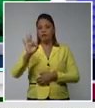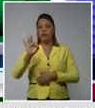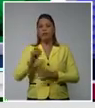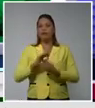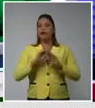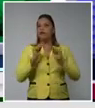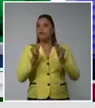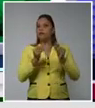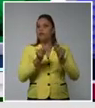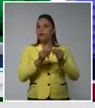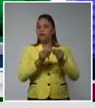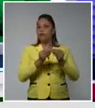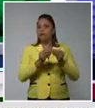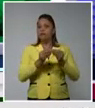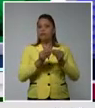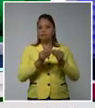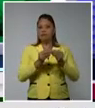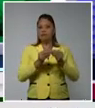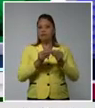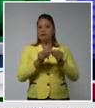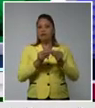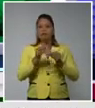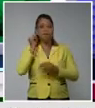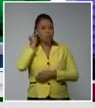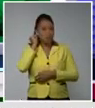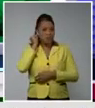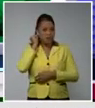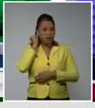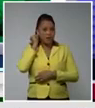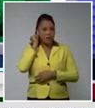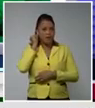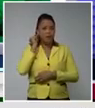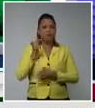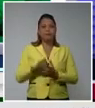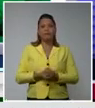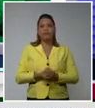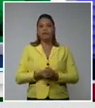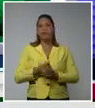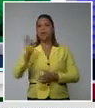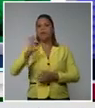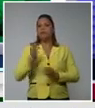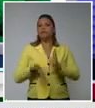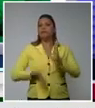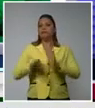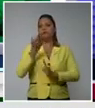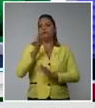acumulado, de todas formas, el sexo masculino con un % mayor, el